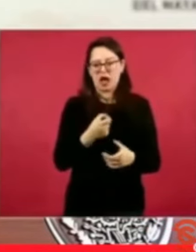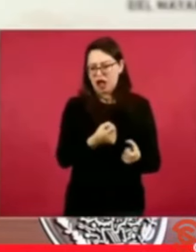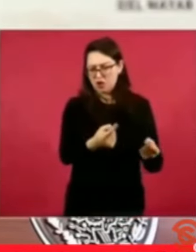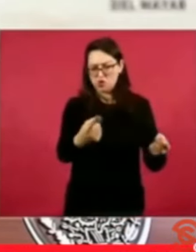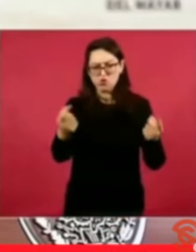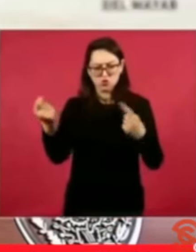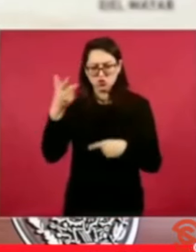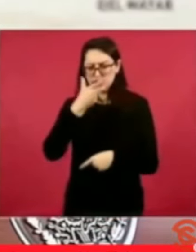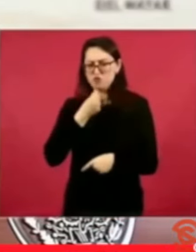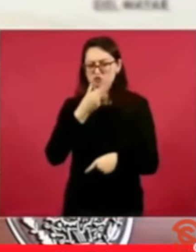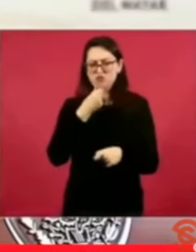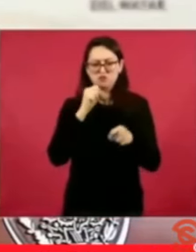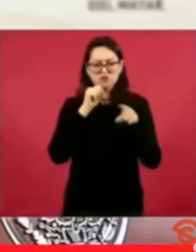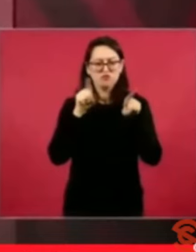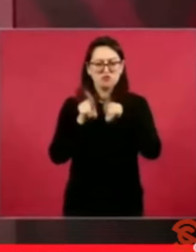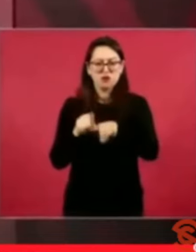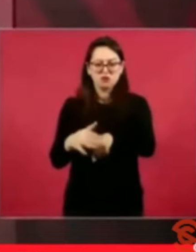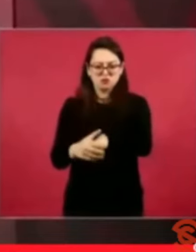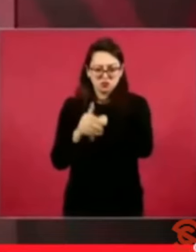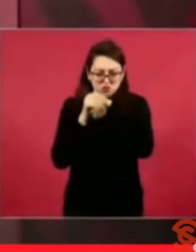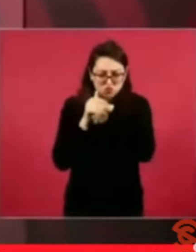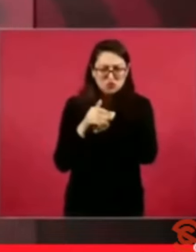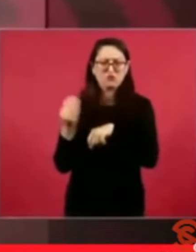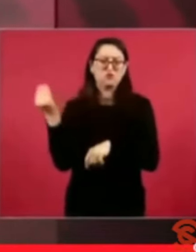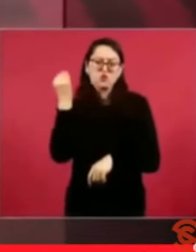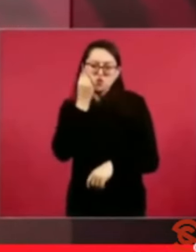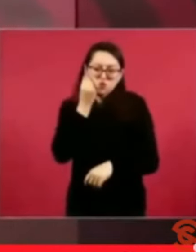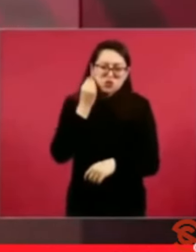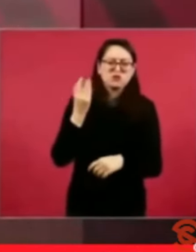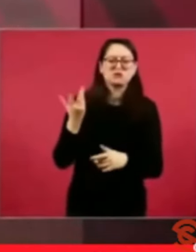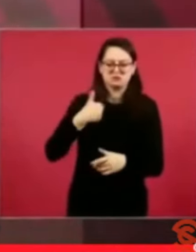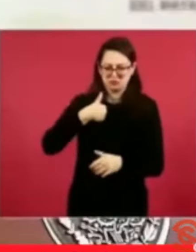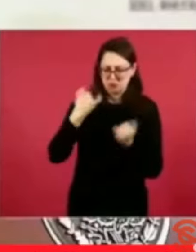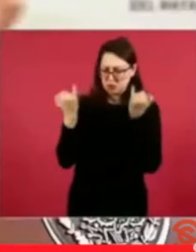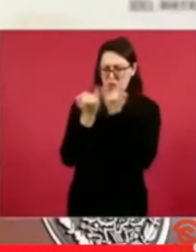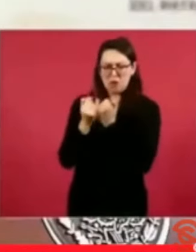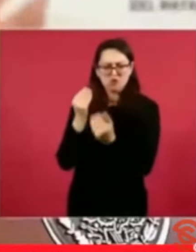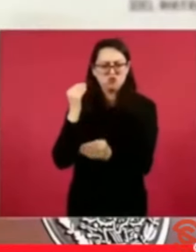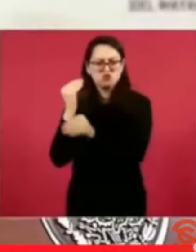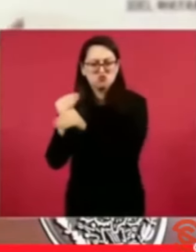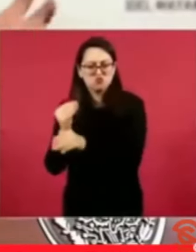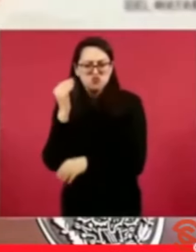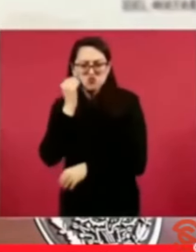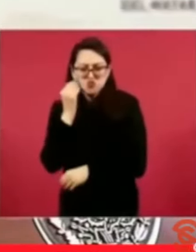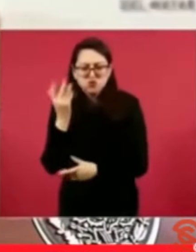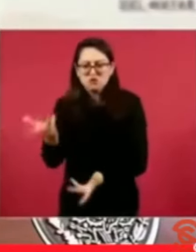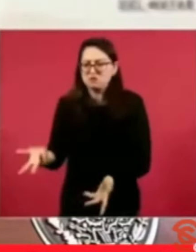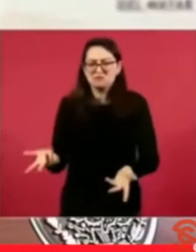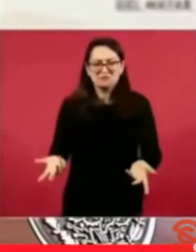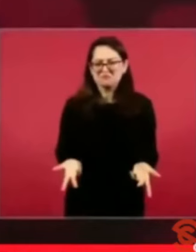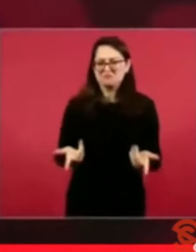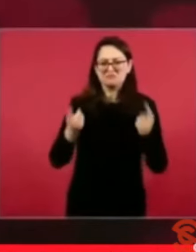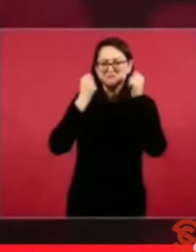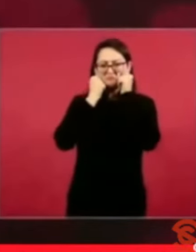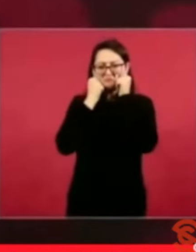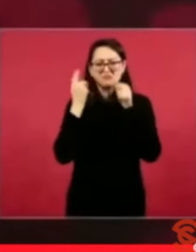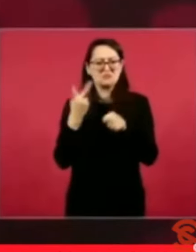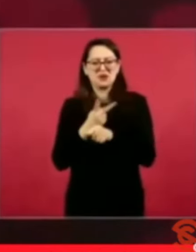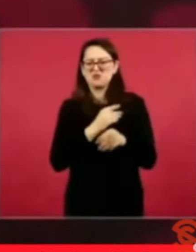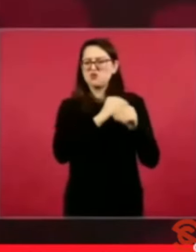mano o me dan un beso y yo les doy también un beso ayer besé a